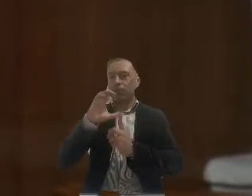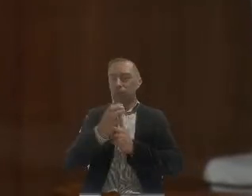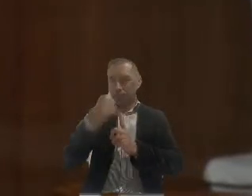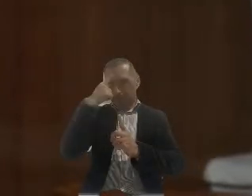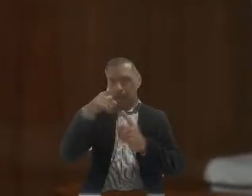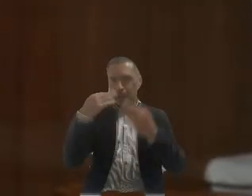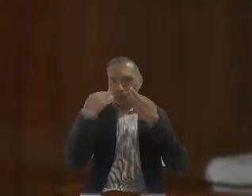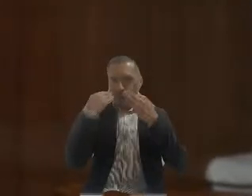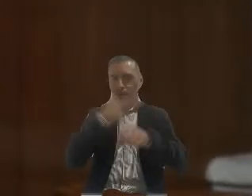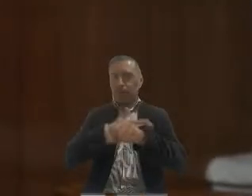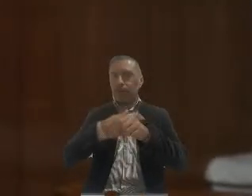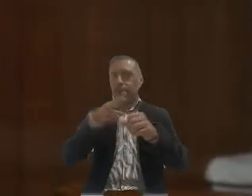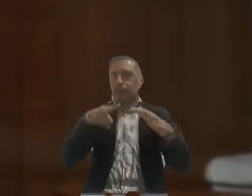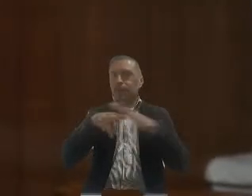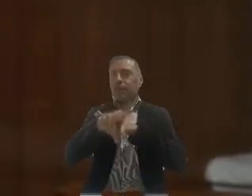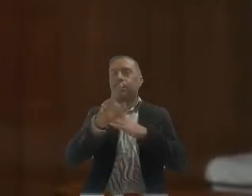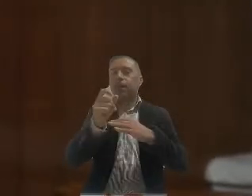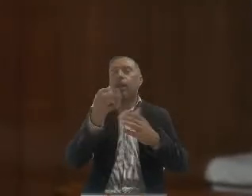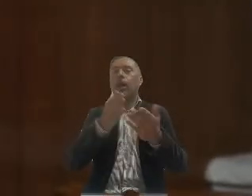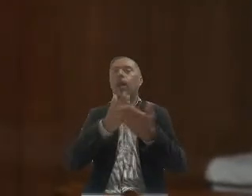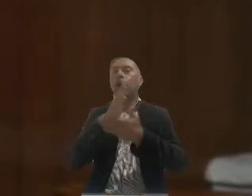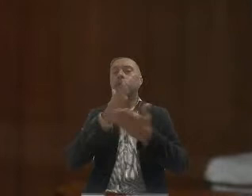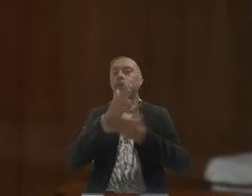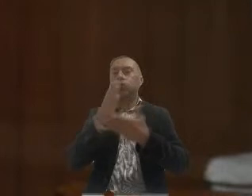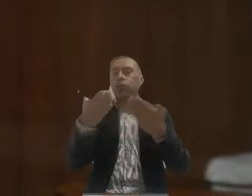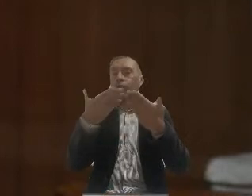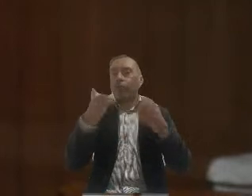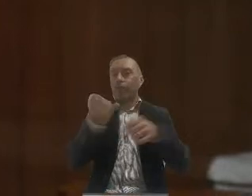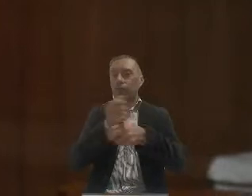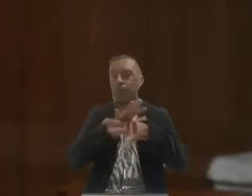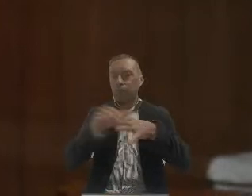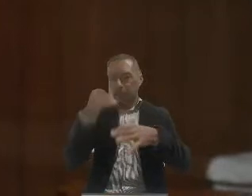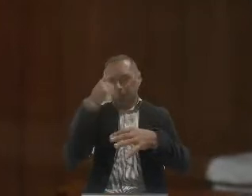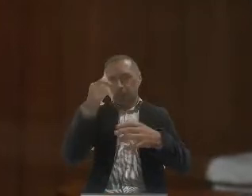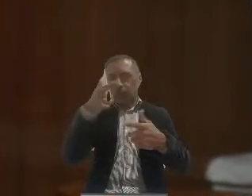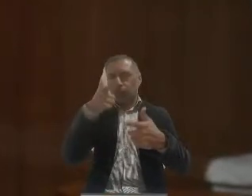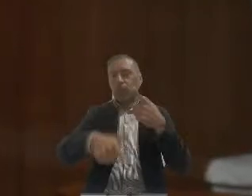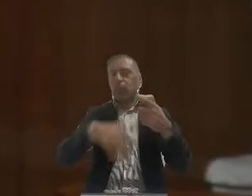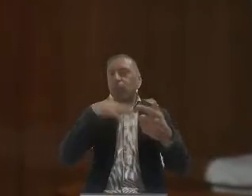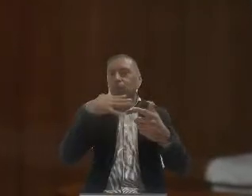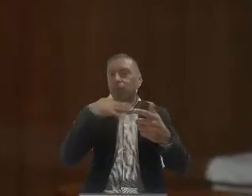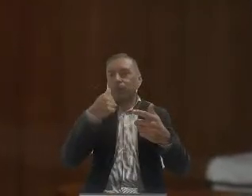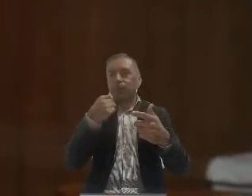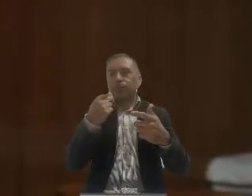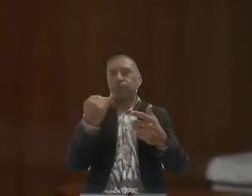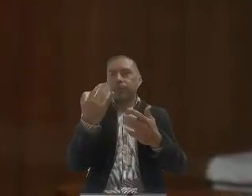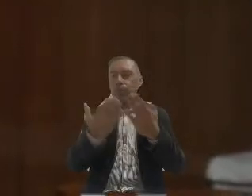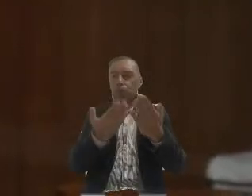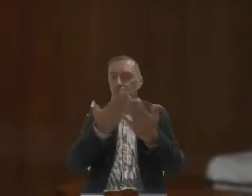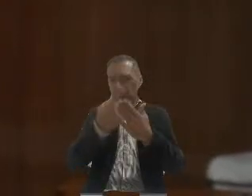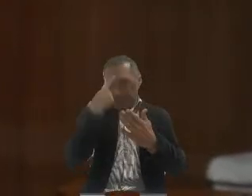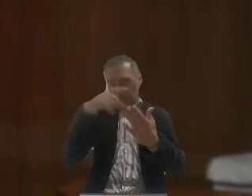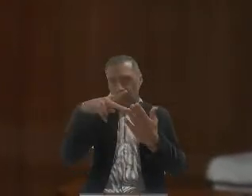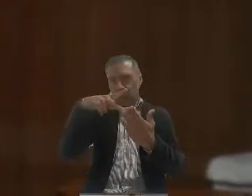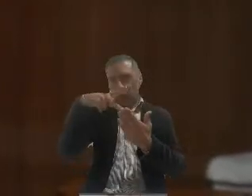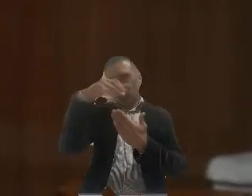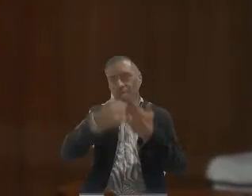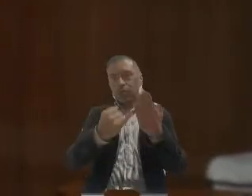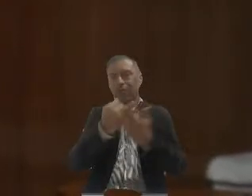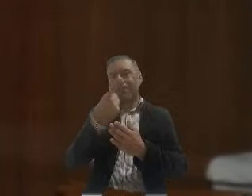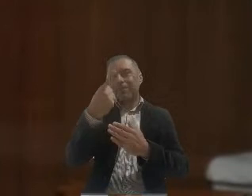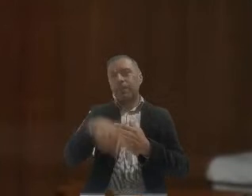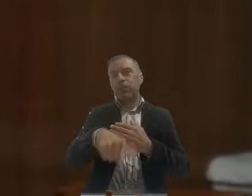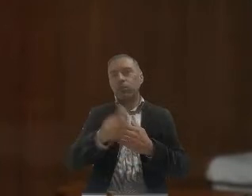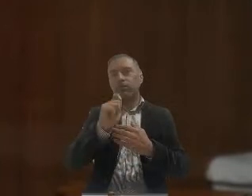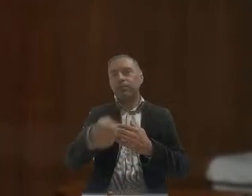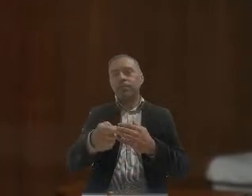Información Pública, Protección de Datos Personales y de Combate a la Corrupción para su estudio y dictamen la iniciativa con proyecto de decreto por el que se